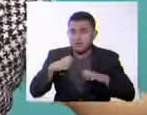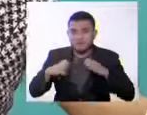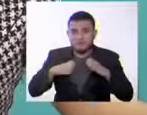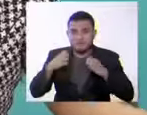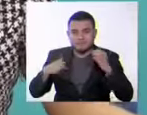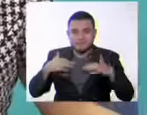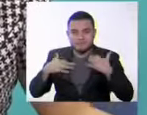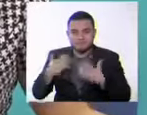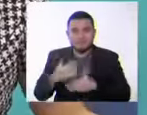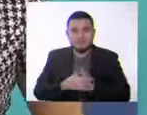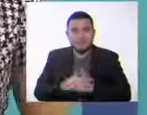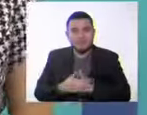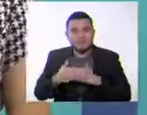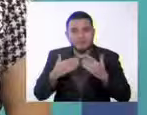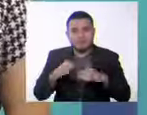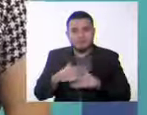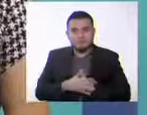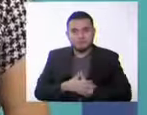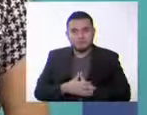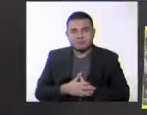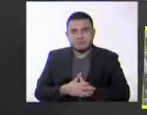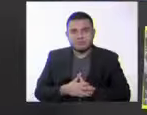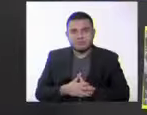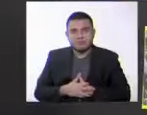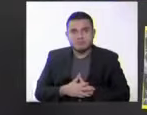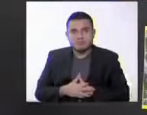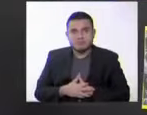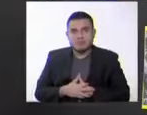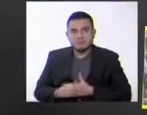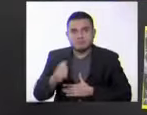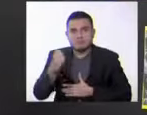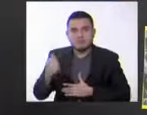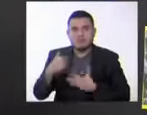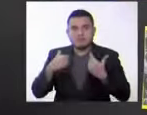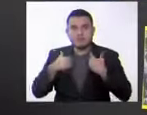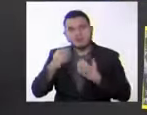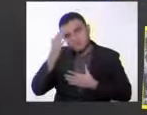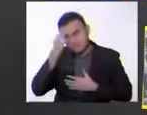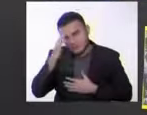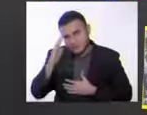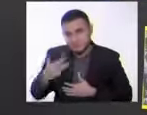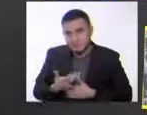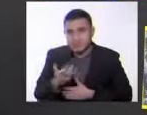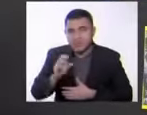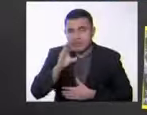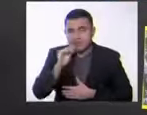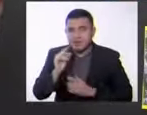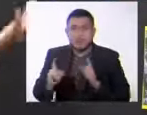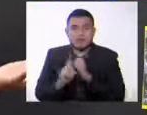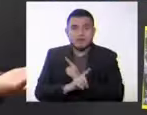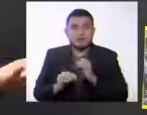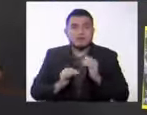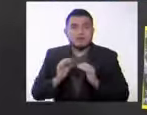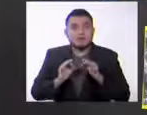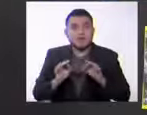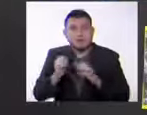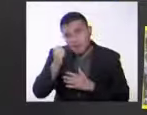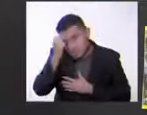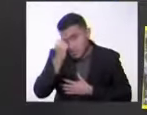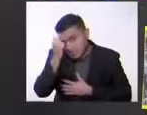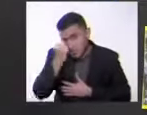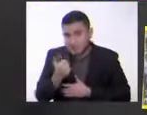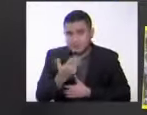sentimientos, entonces es diferente. Algo importante también que tienen que tomar en cuenta cuando estamos hablando de esos cambios es que también han aprendido